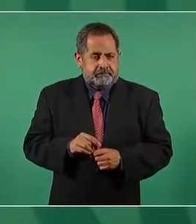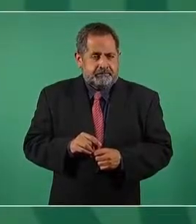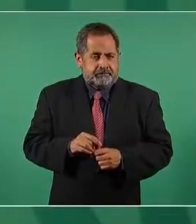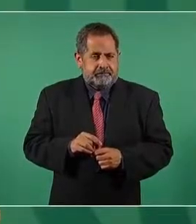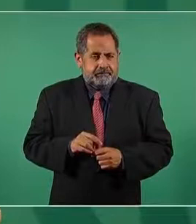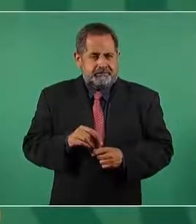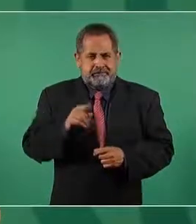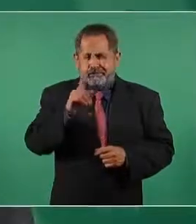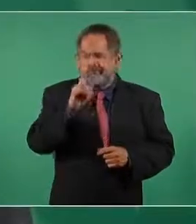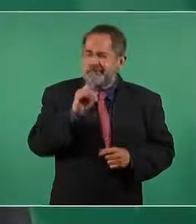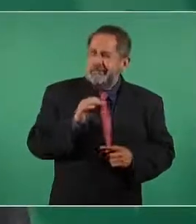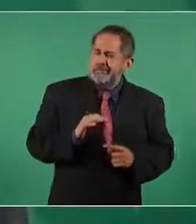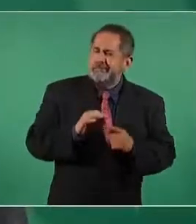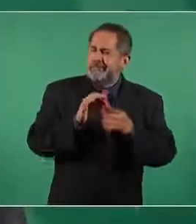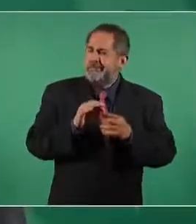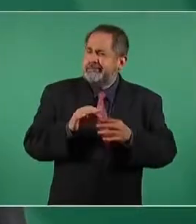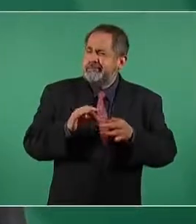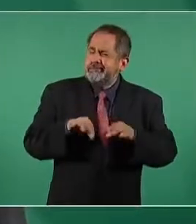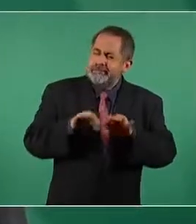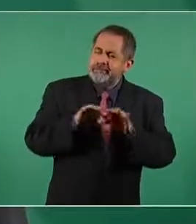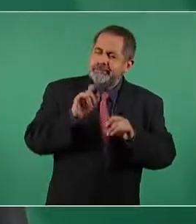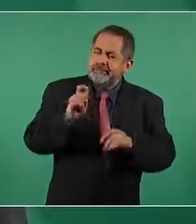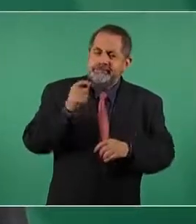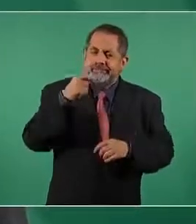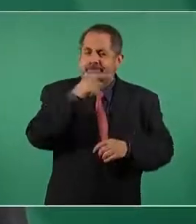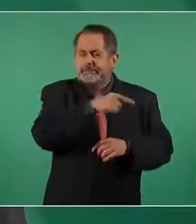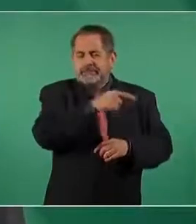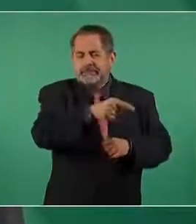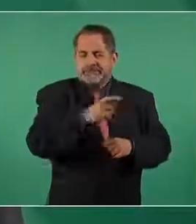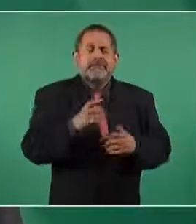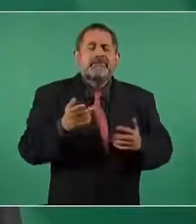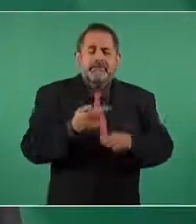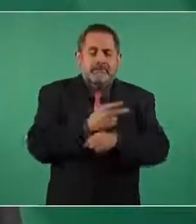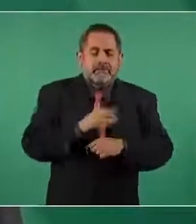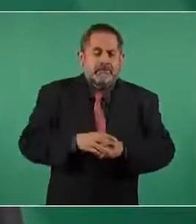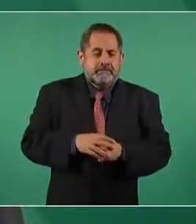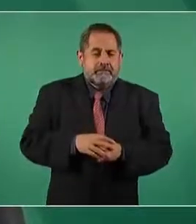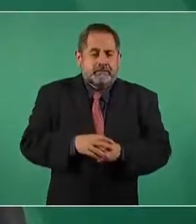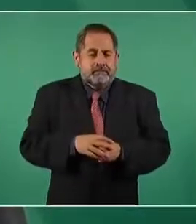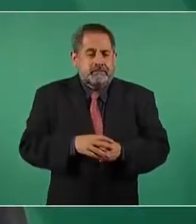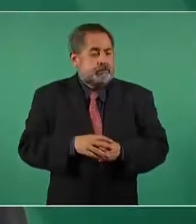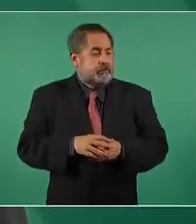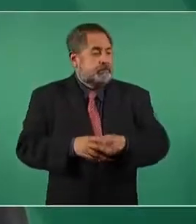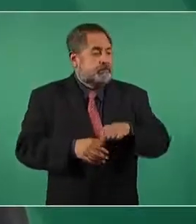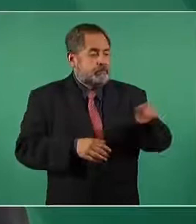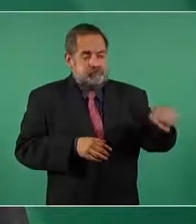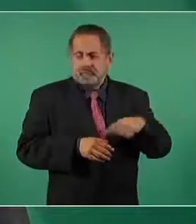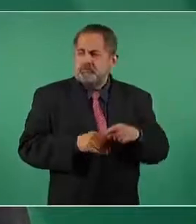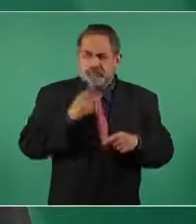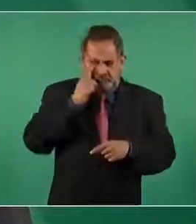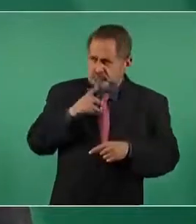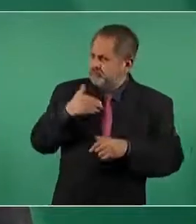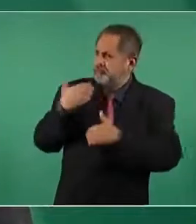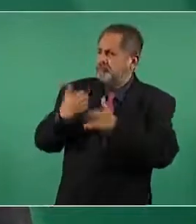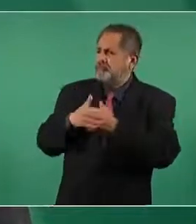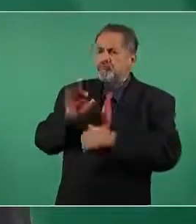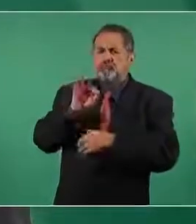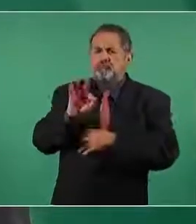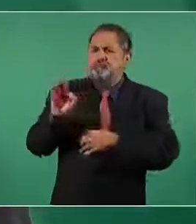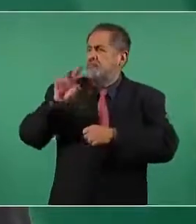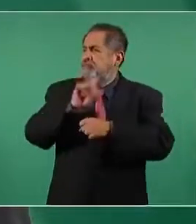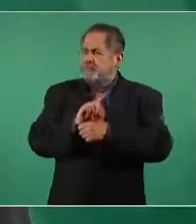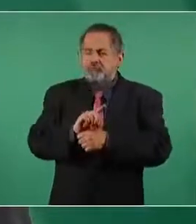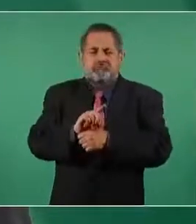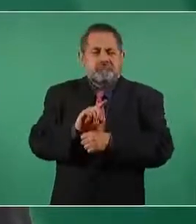una situación especial de que habían ofrecido entregarnos de